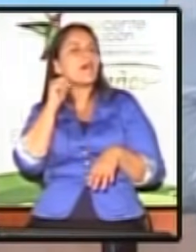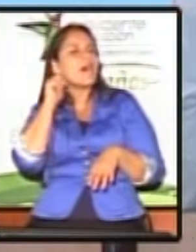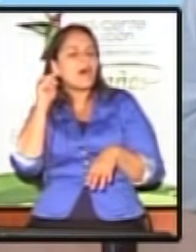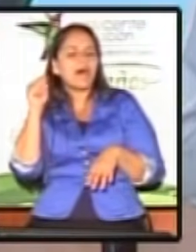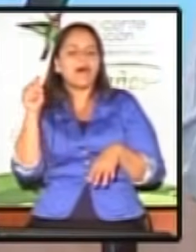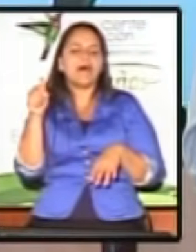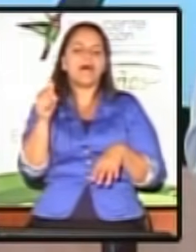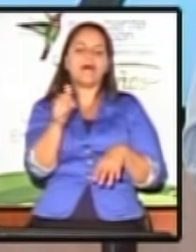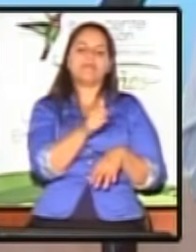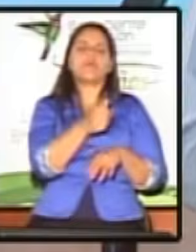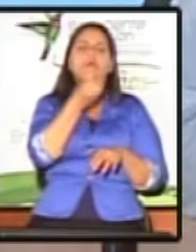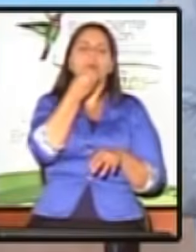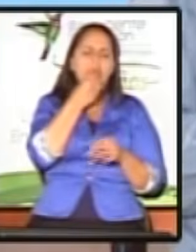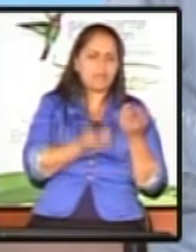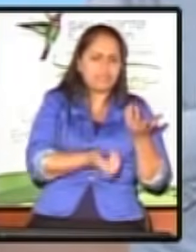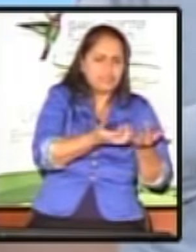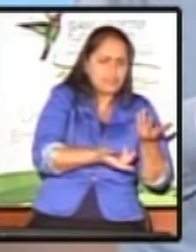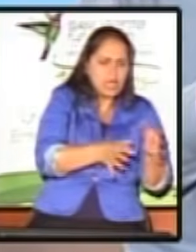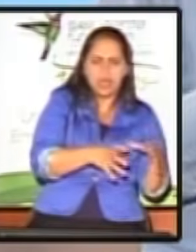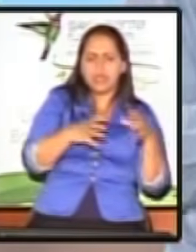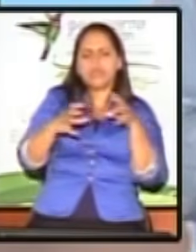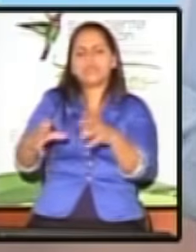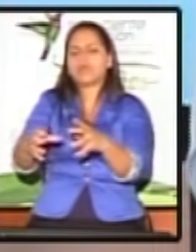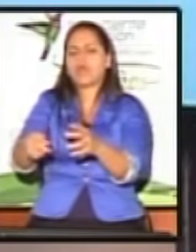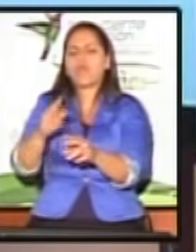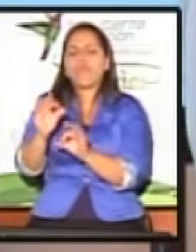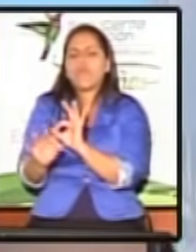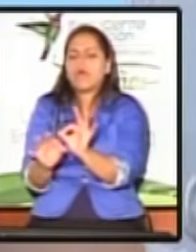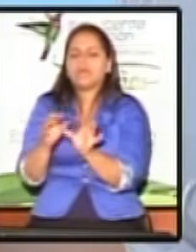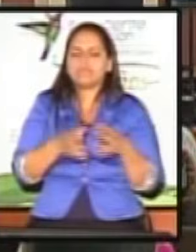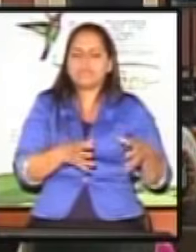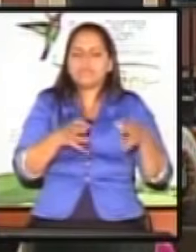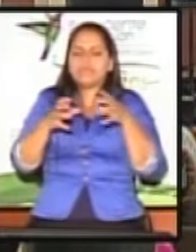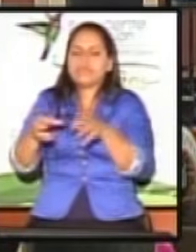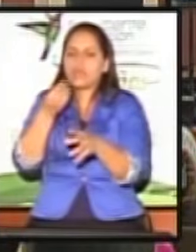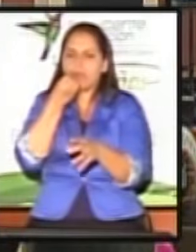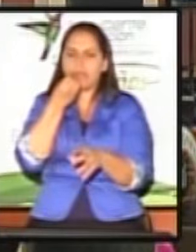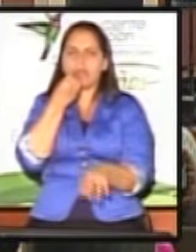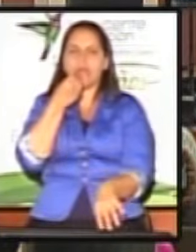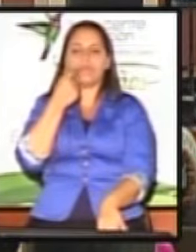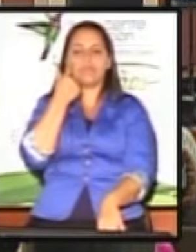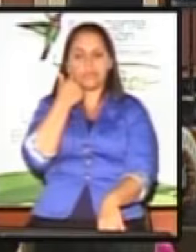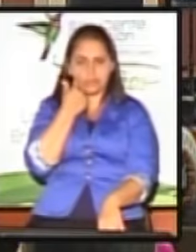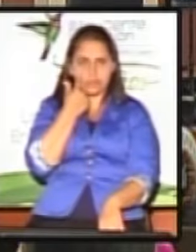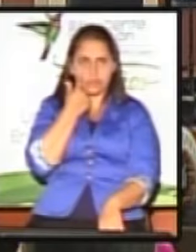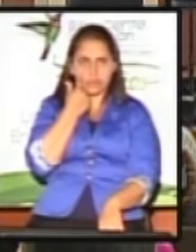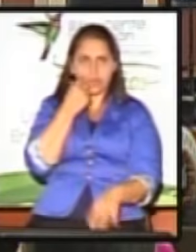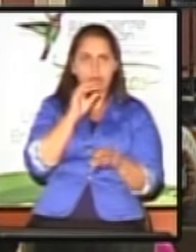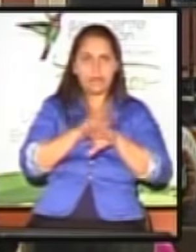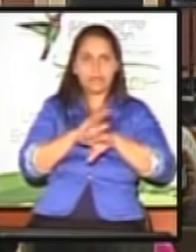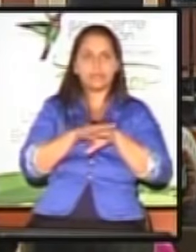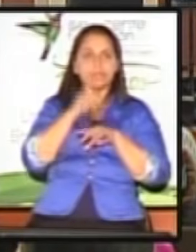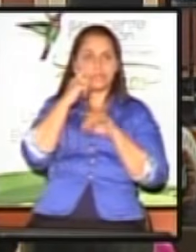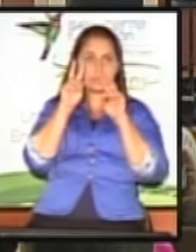alimento. Y eso nunca va a estar malo. Pero aquí es bien importante esta reflexión que le hacía un paciente a